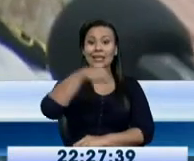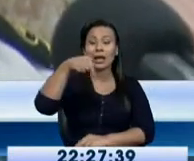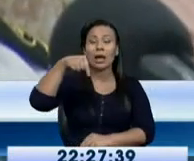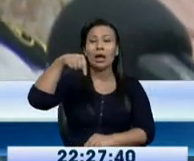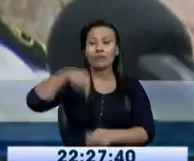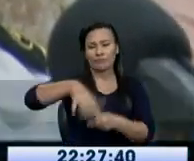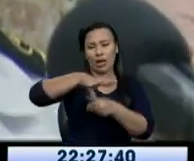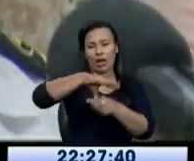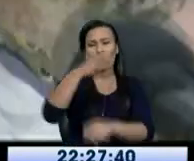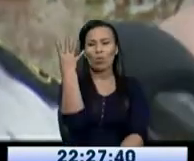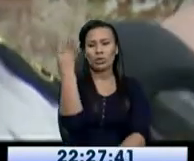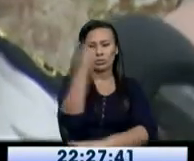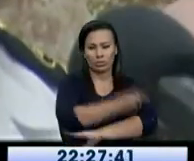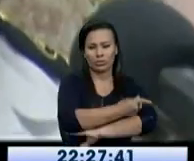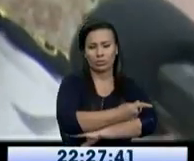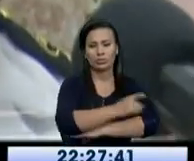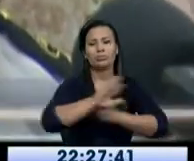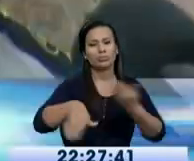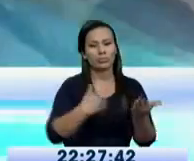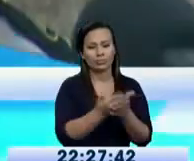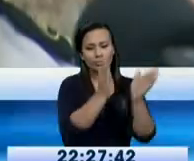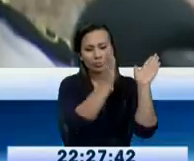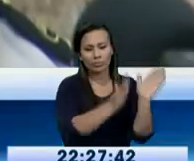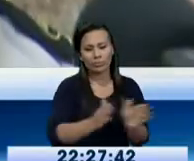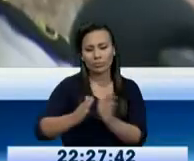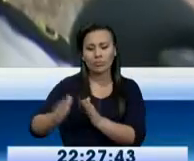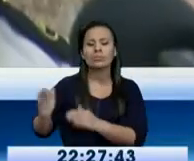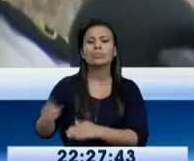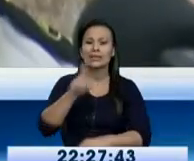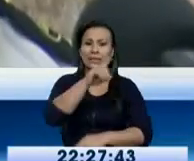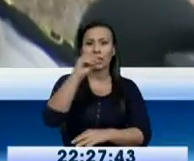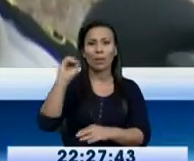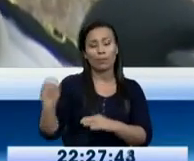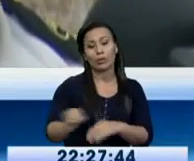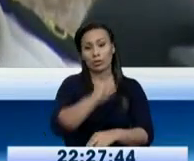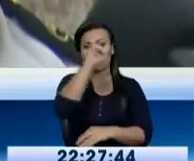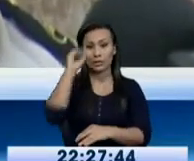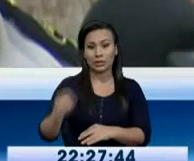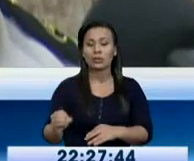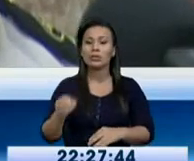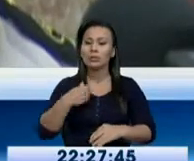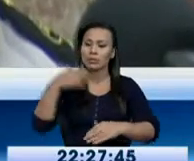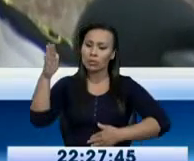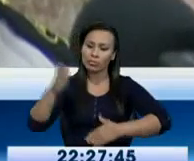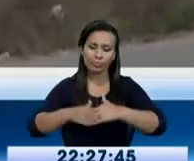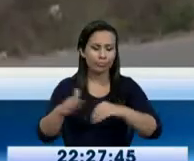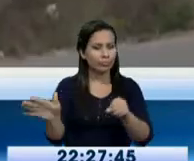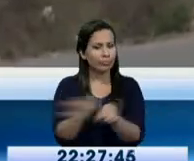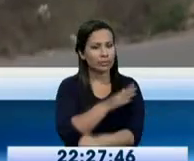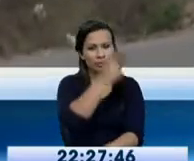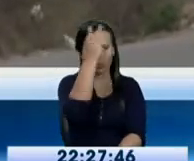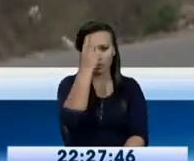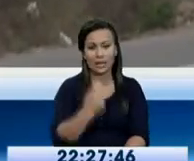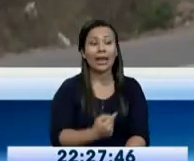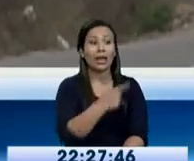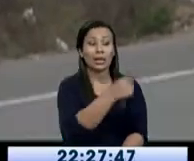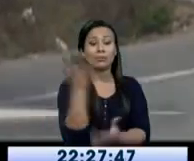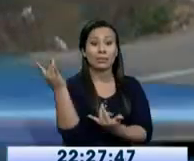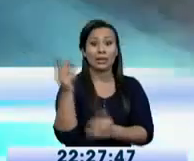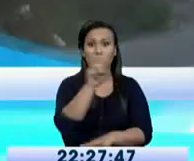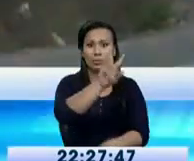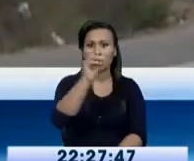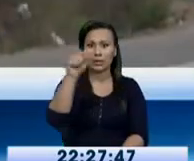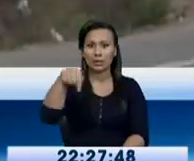de 4 días, estiman que inclusive pueden llegar a un 100% de ocupación hotelera. Se espera la llegada de